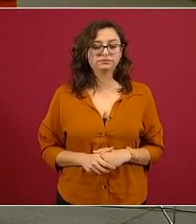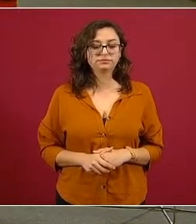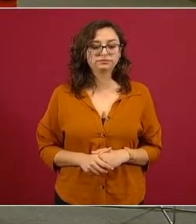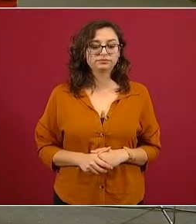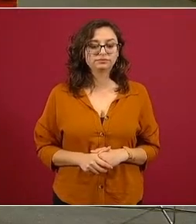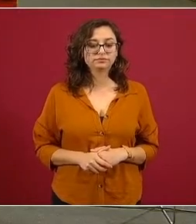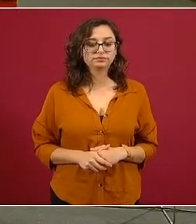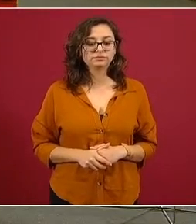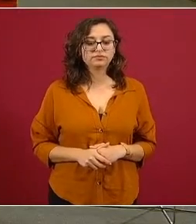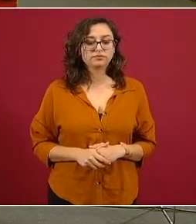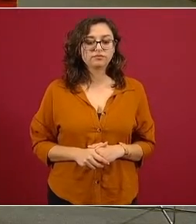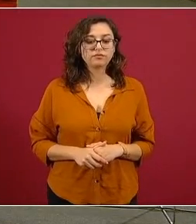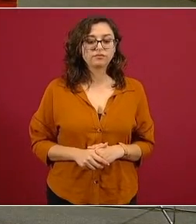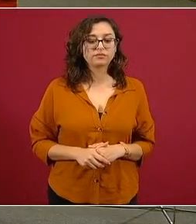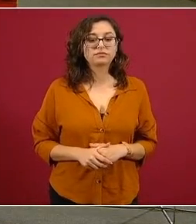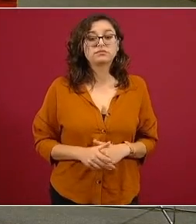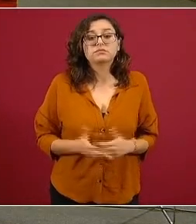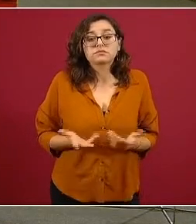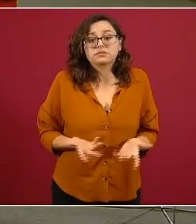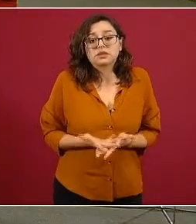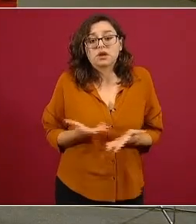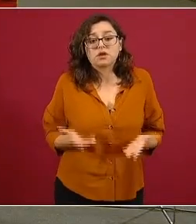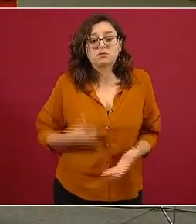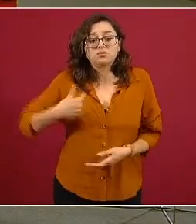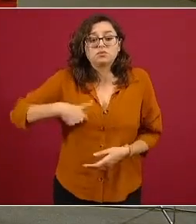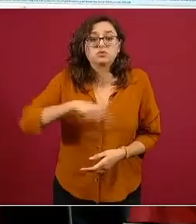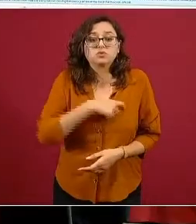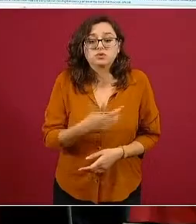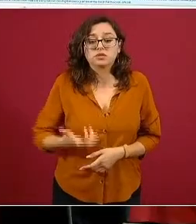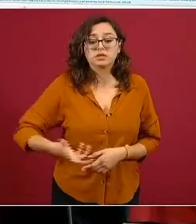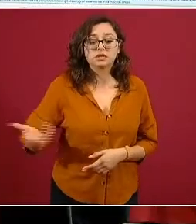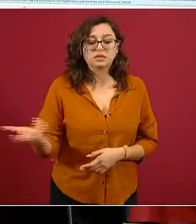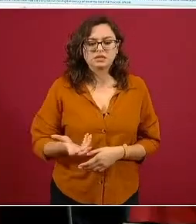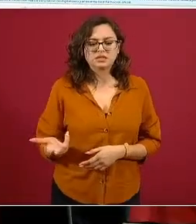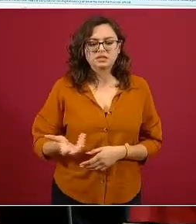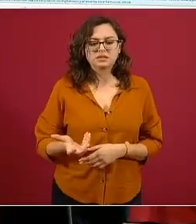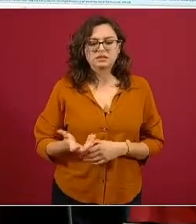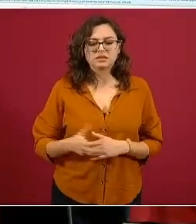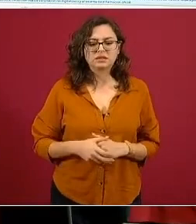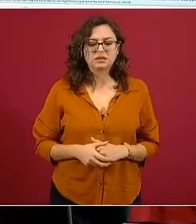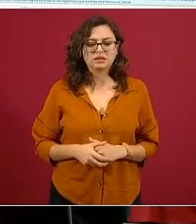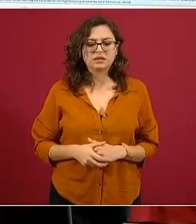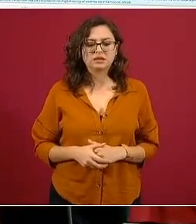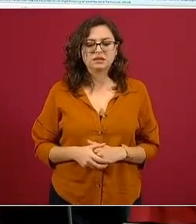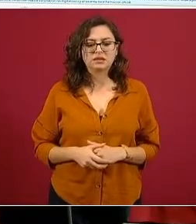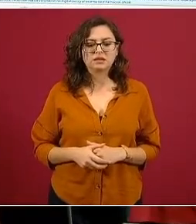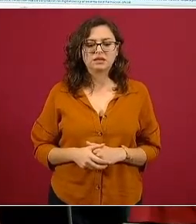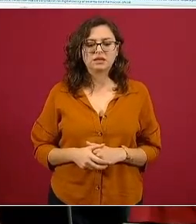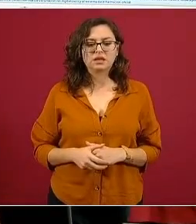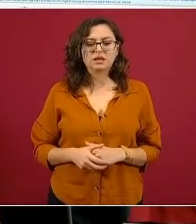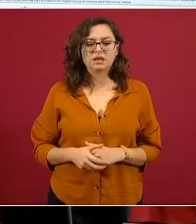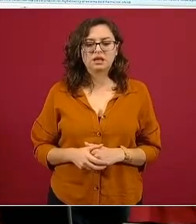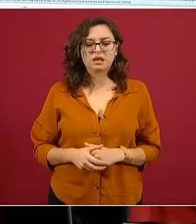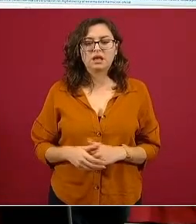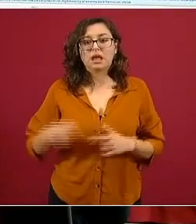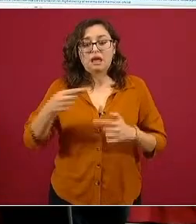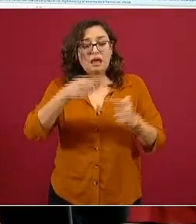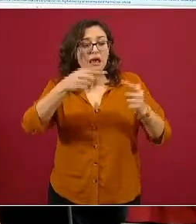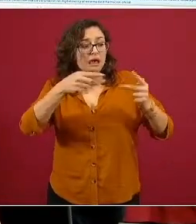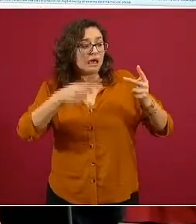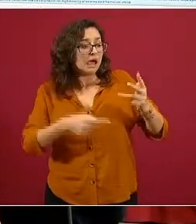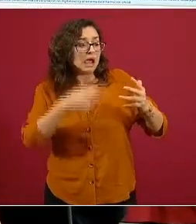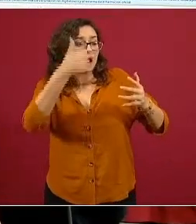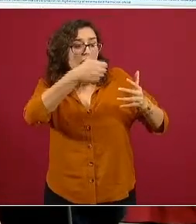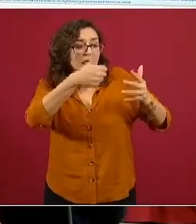¿qué hicimos? Y digo hicimos, y así como se ha reconocido, dicen que el que menciona omite y el que omite ofende. Entonces, hay